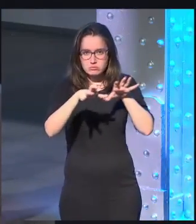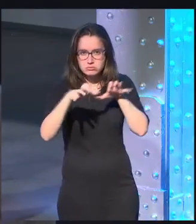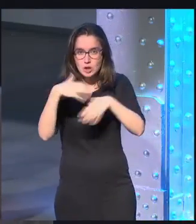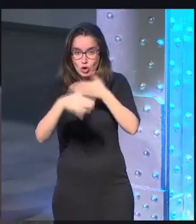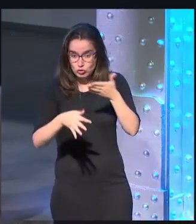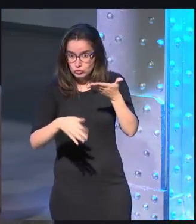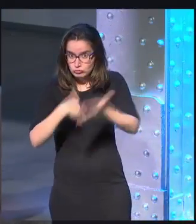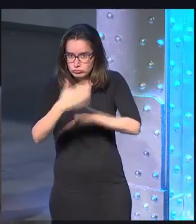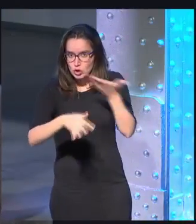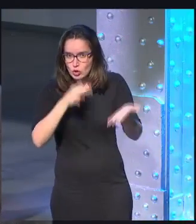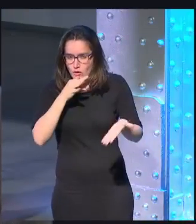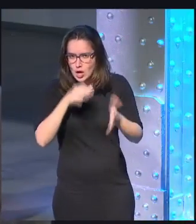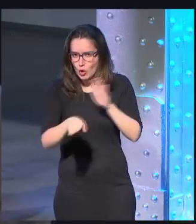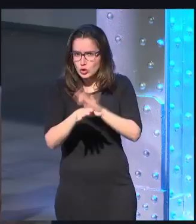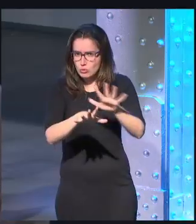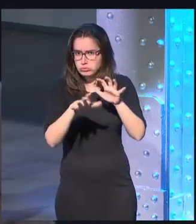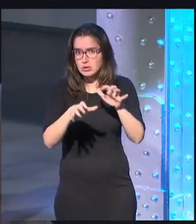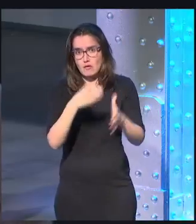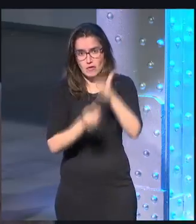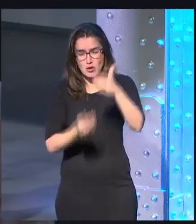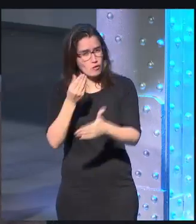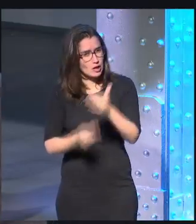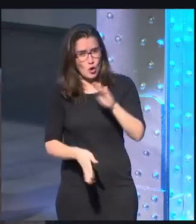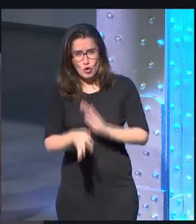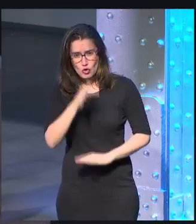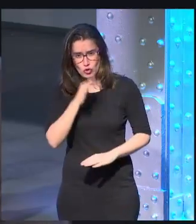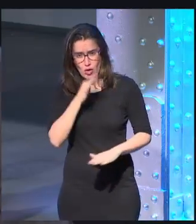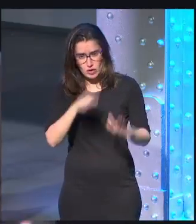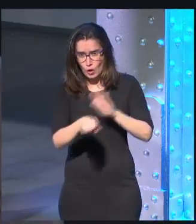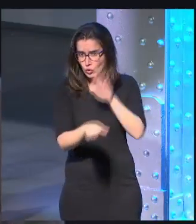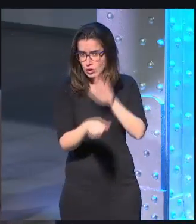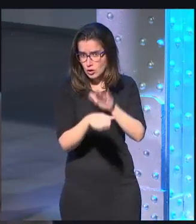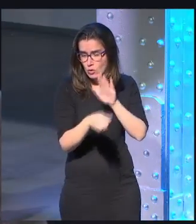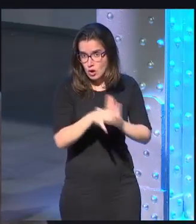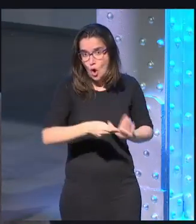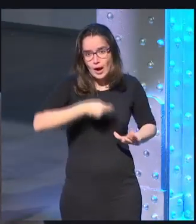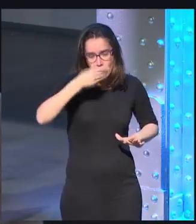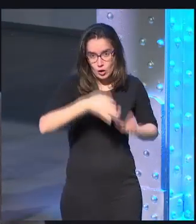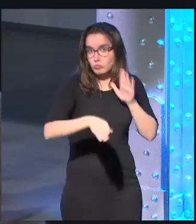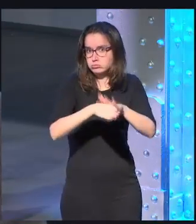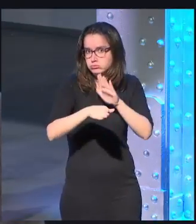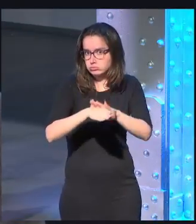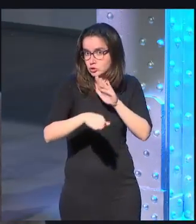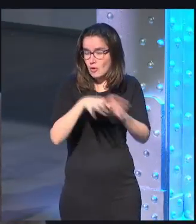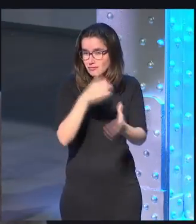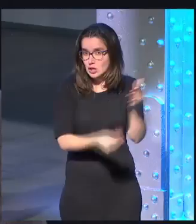sigo aprendiendo, cuidado, y mucho, y tropiezo muchísimo, y sigo tropezando, y espero seguir tropezando, no siempre lo mismo, ¿no? Porque al